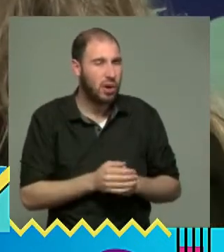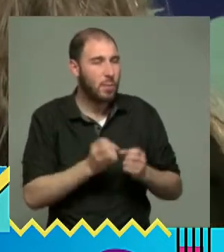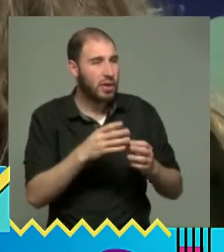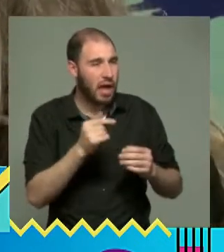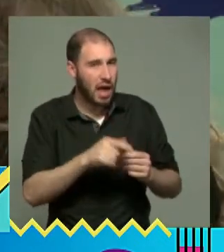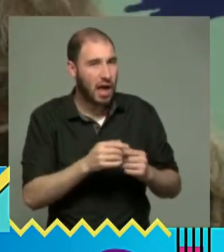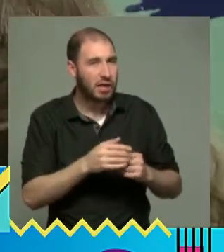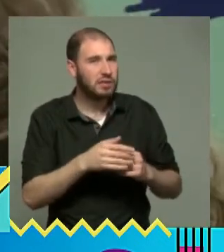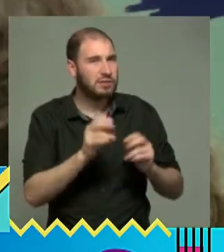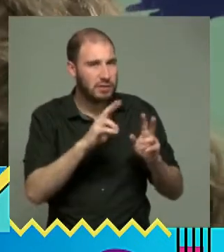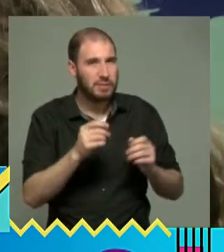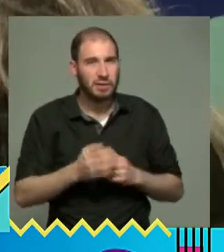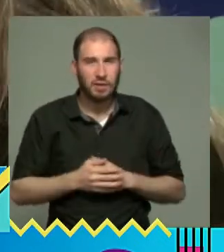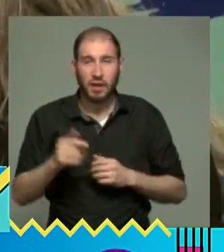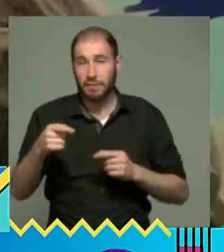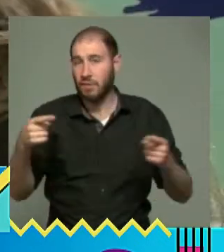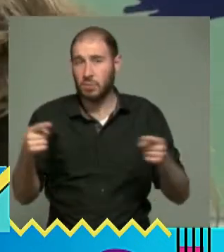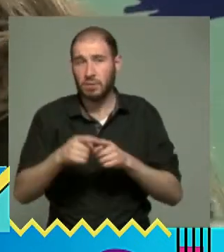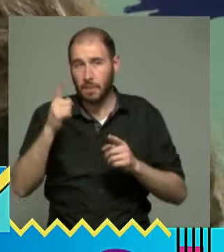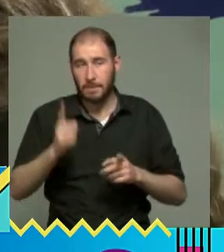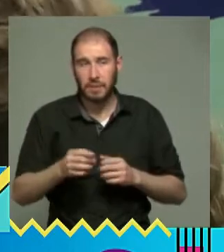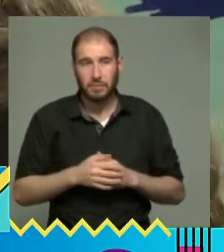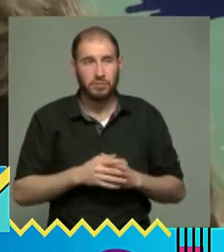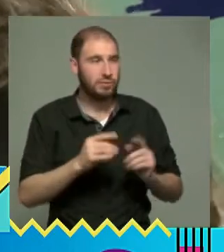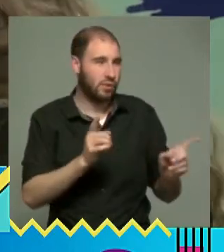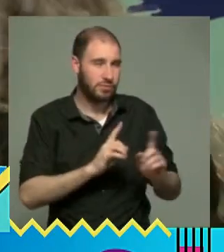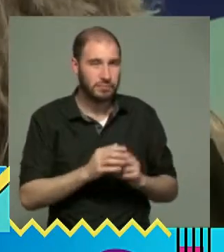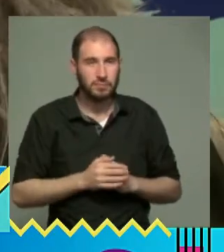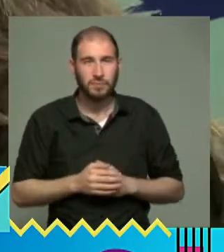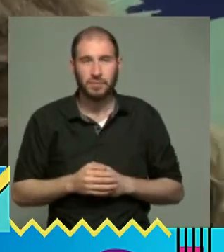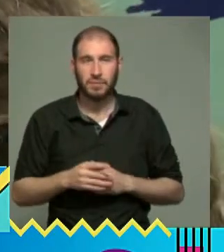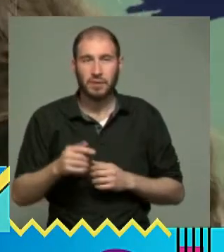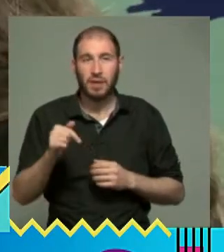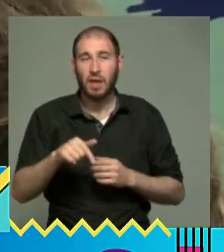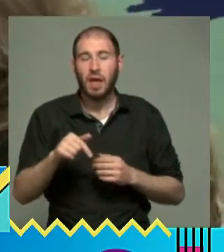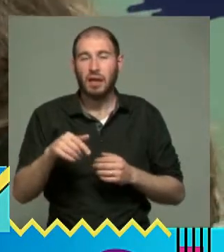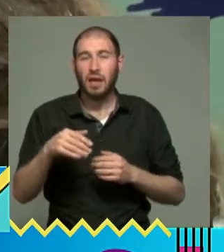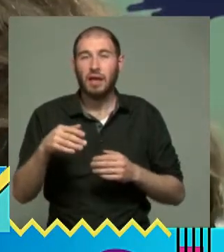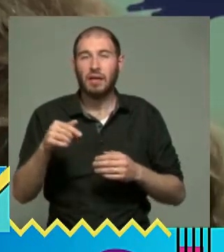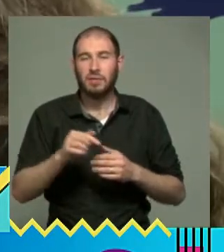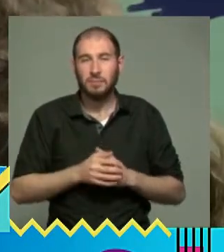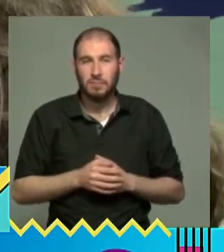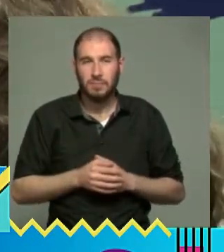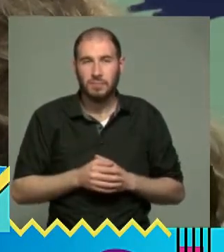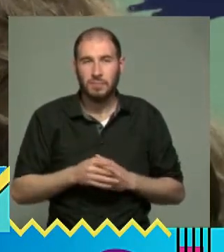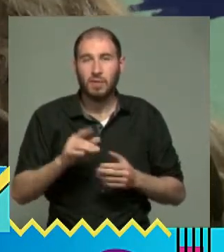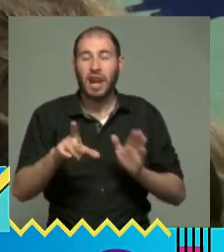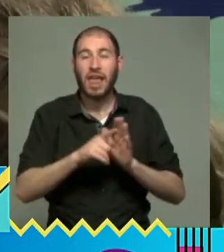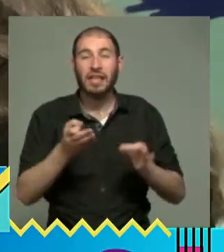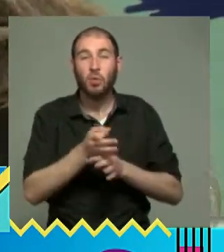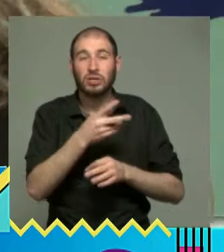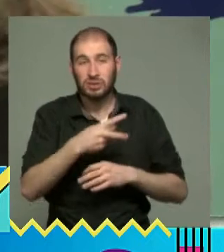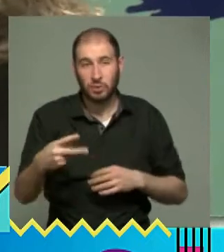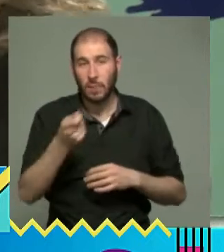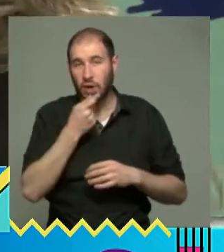parece que vos y realmente yo una tenemos la cuestión. misma finalidad. Y No, contigo claramente no. No es tu final. ¿No Claramente sería no. bueno que a través de la ley de educación sexual,